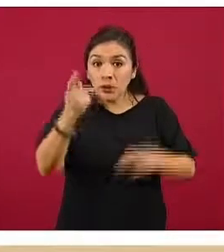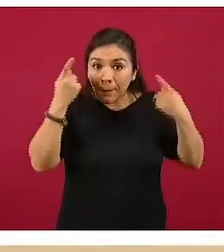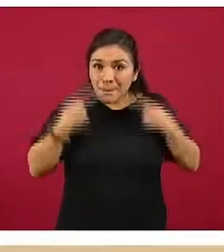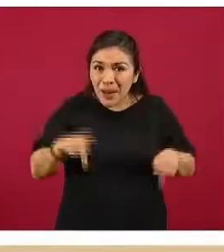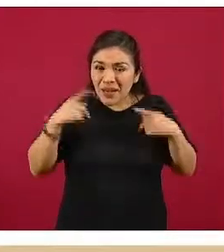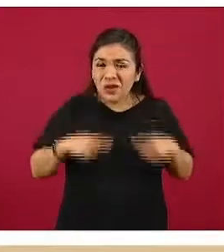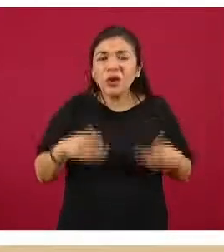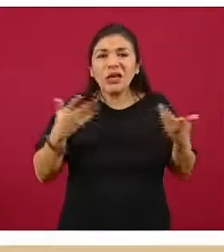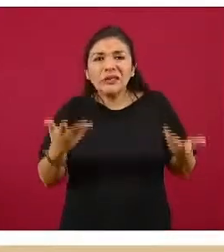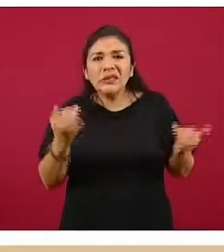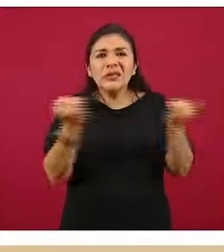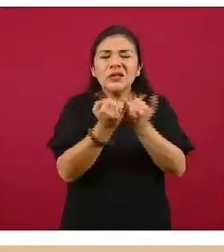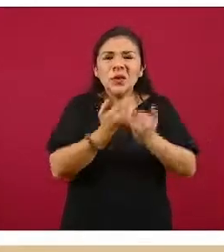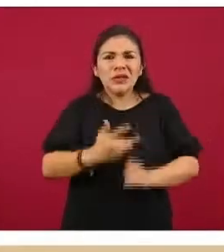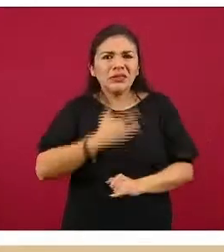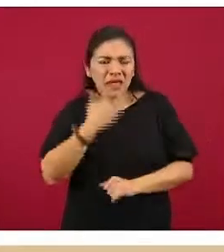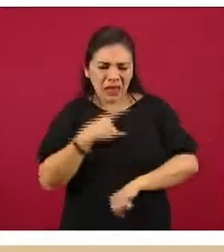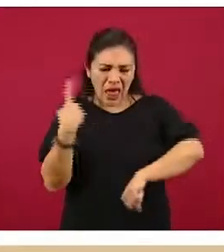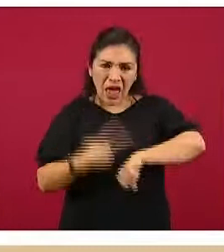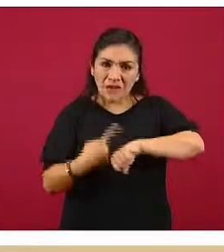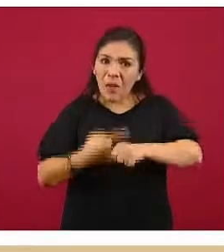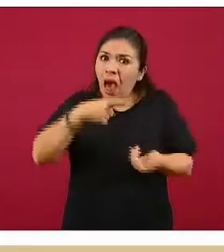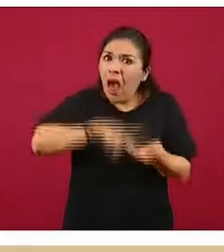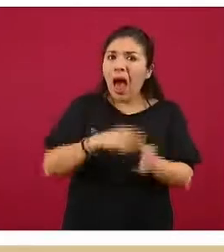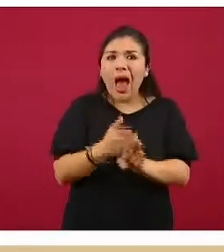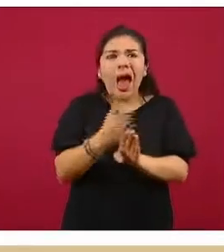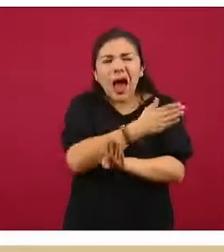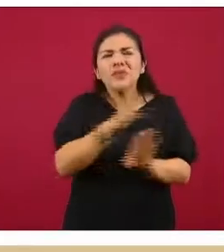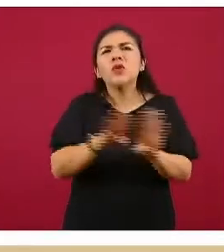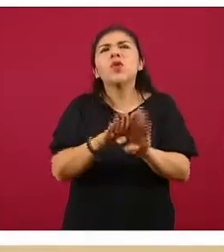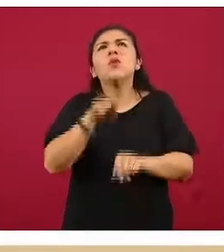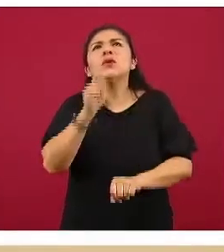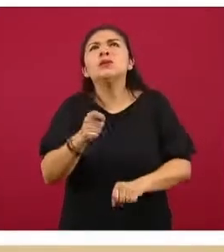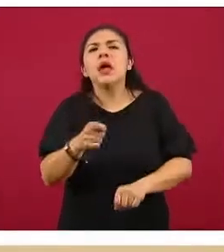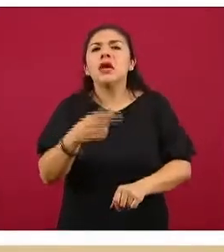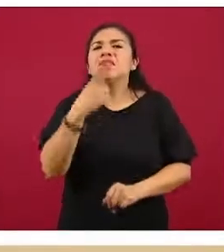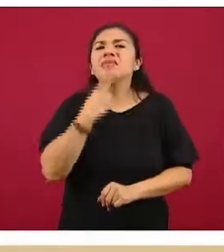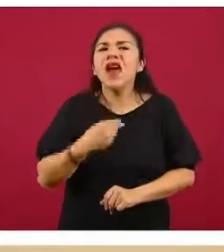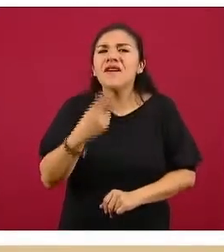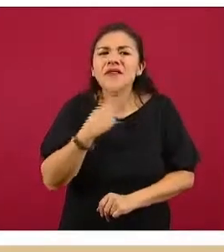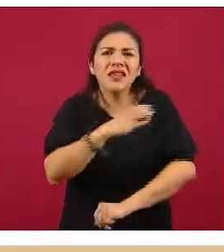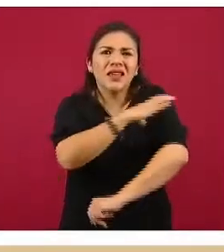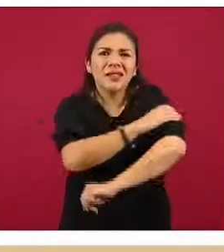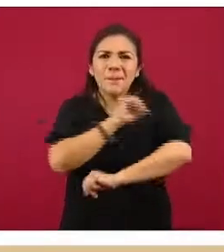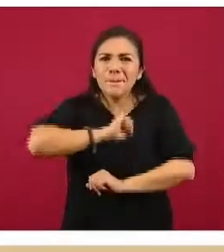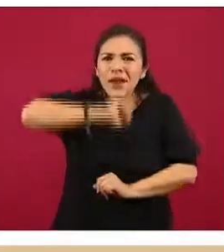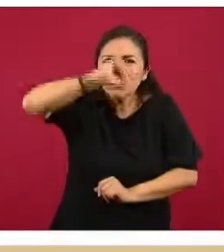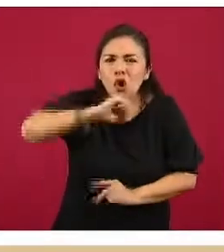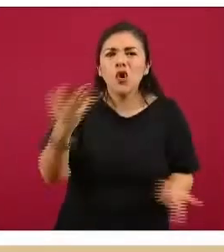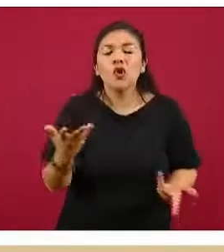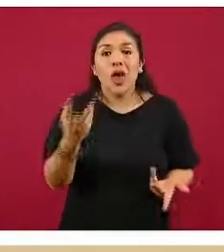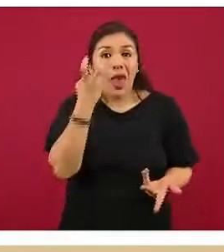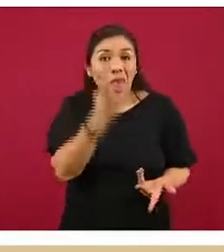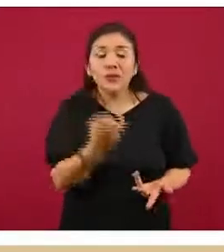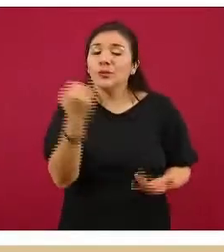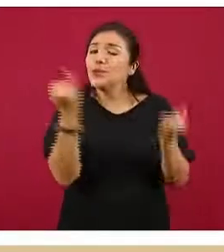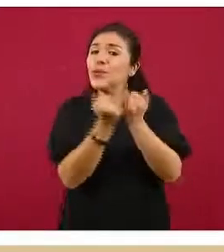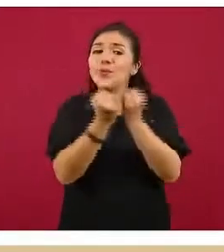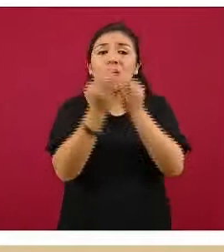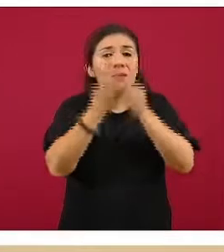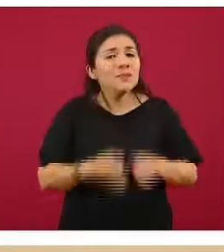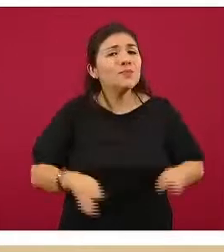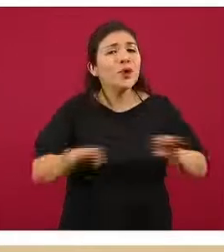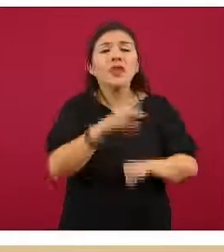que también presento alguna enfermedad crónica, como puede ser diabetes o hipertensión, también es sumamente